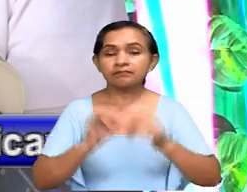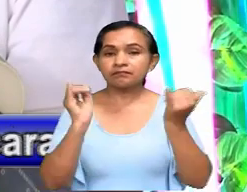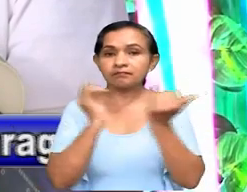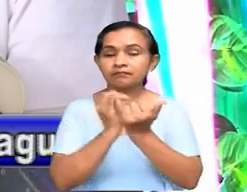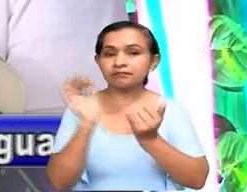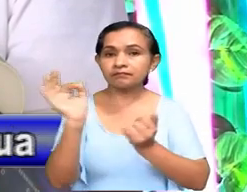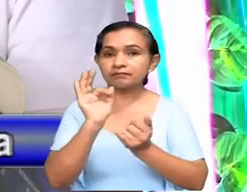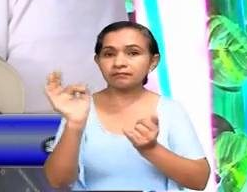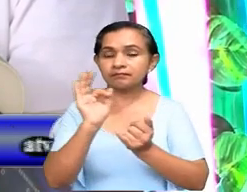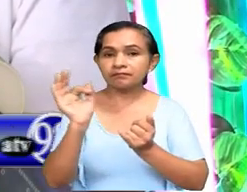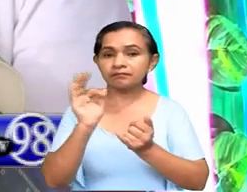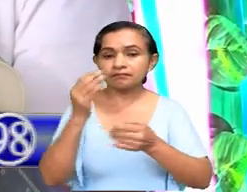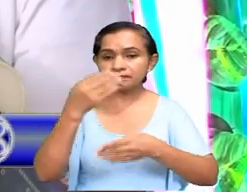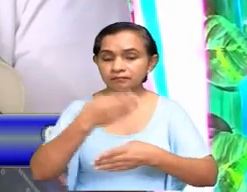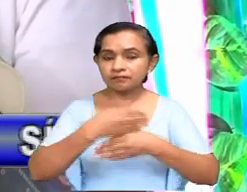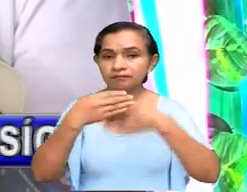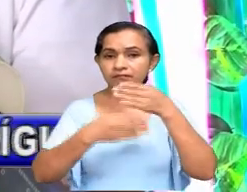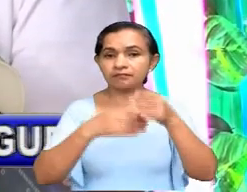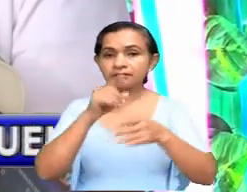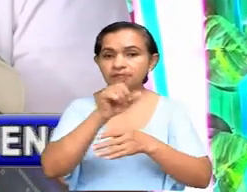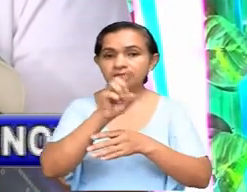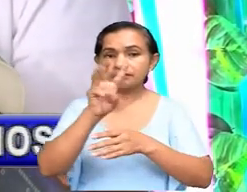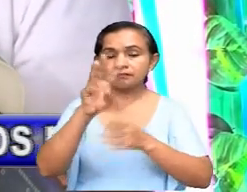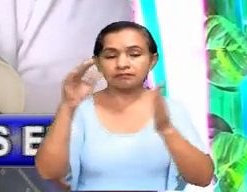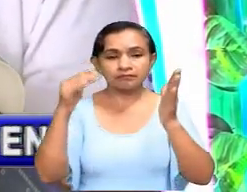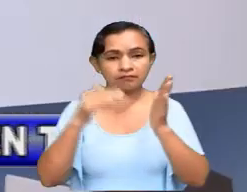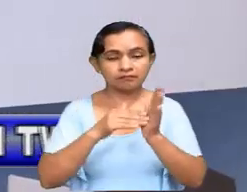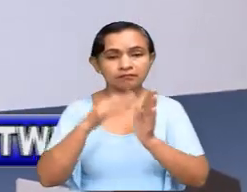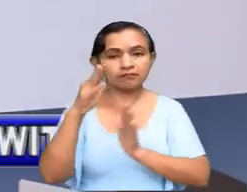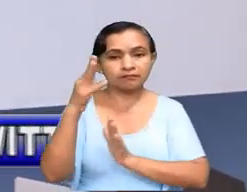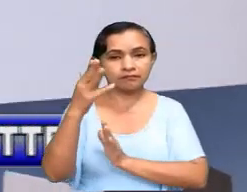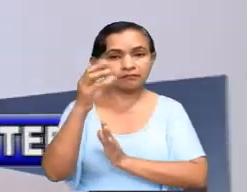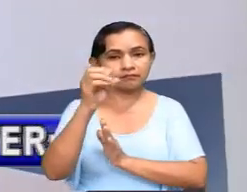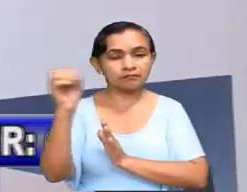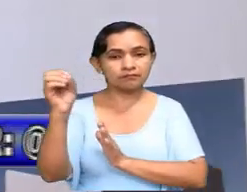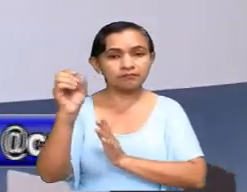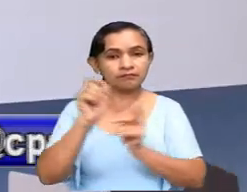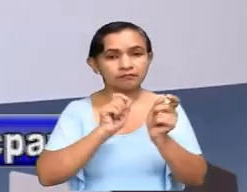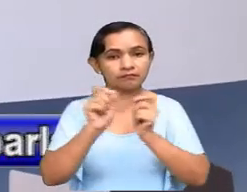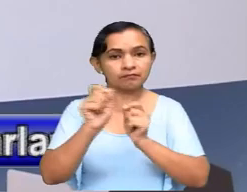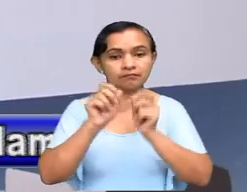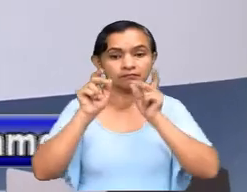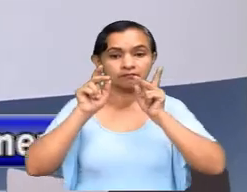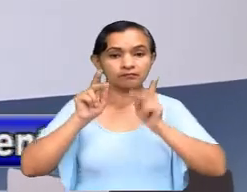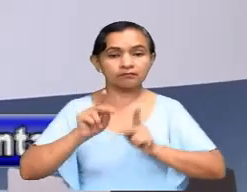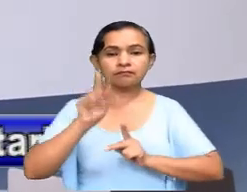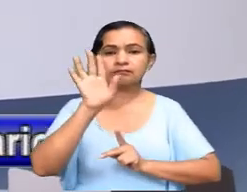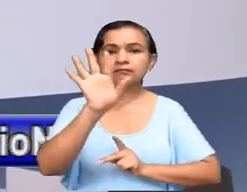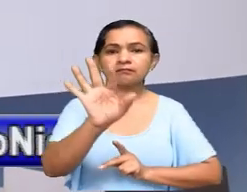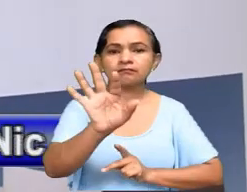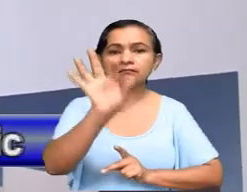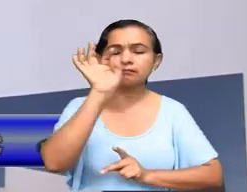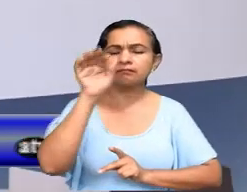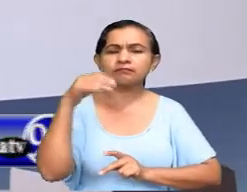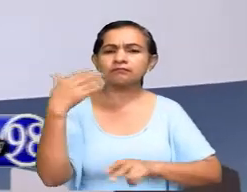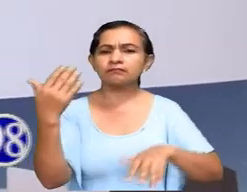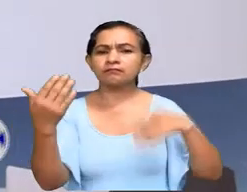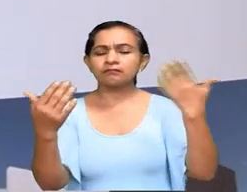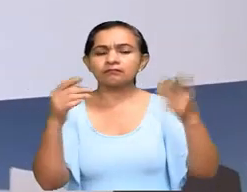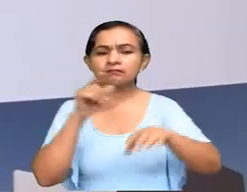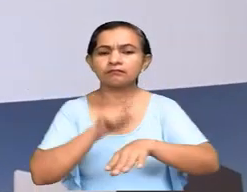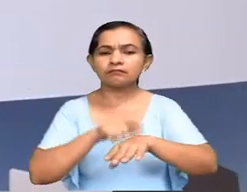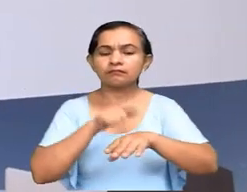Igualmente, las de concreto van desde los $13,900. Ellos eligen cuál va a ser el tiempo de